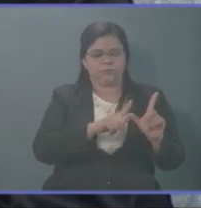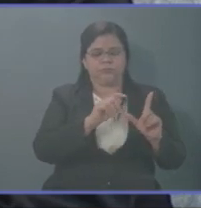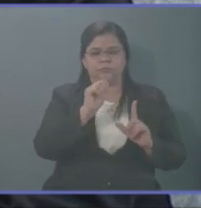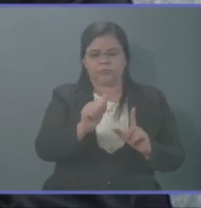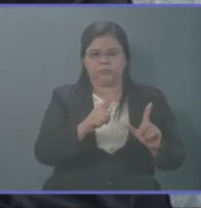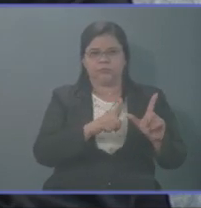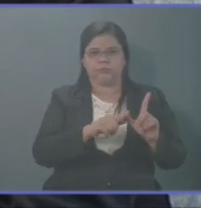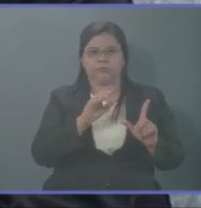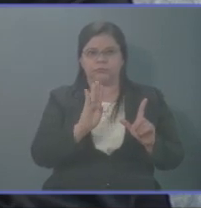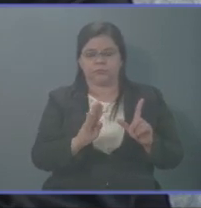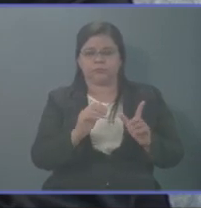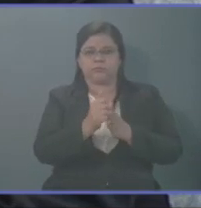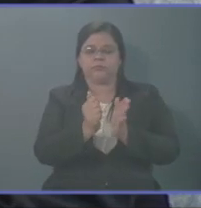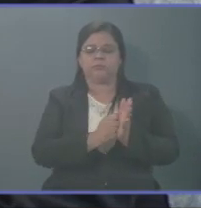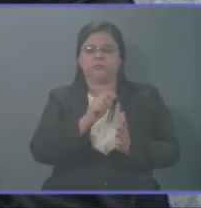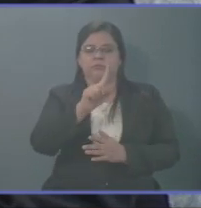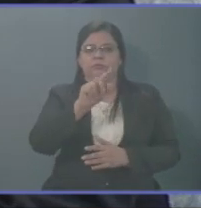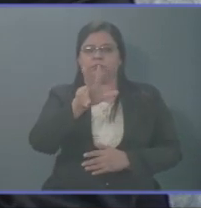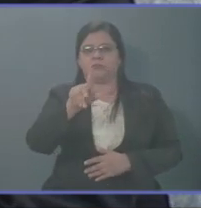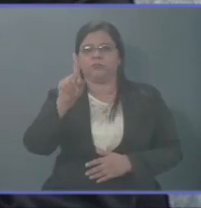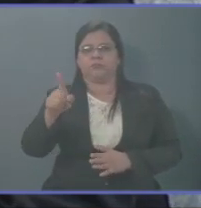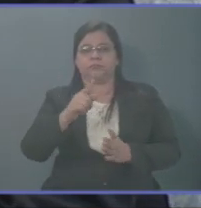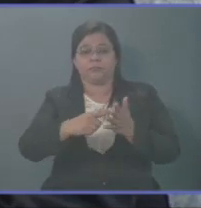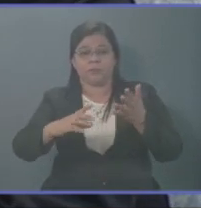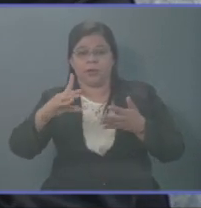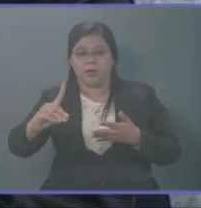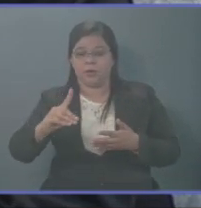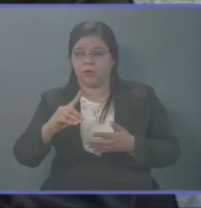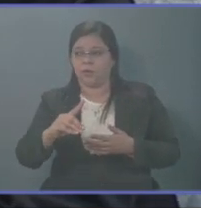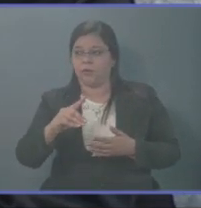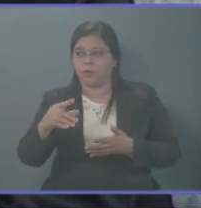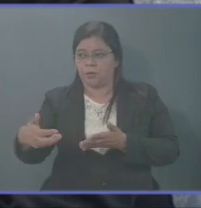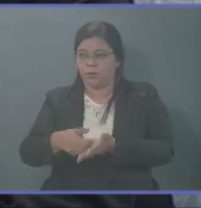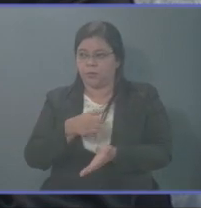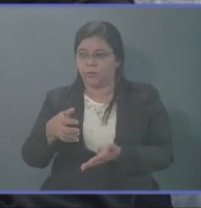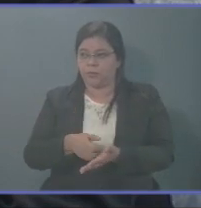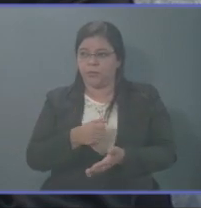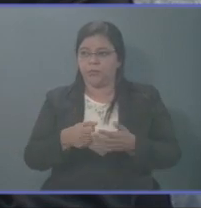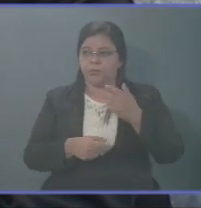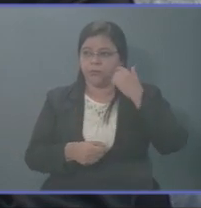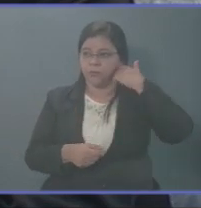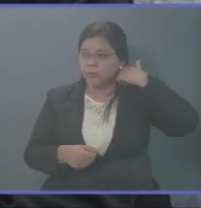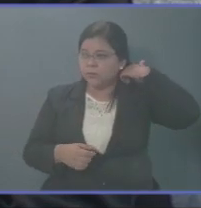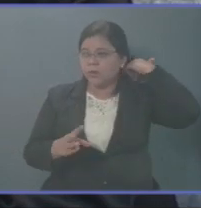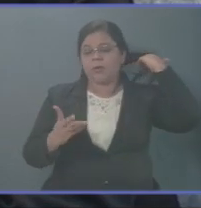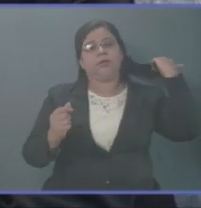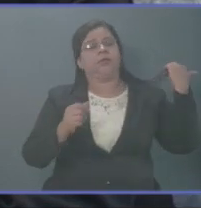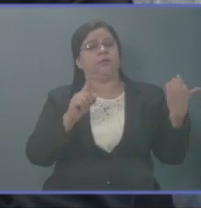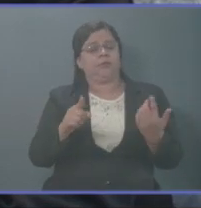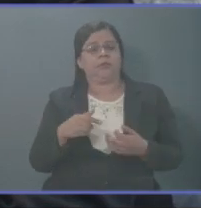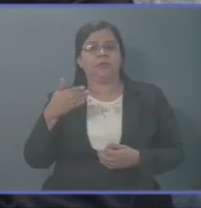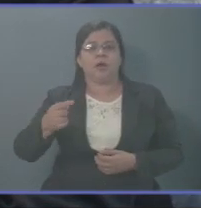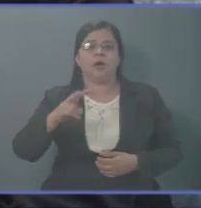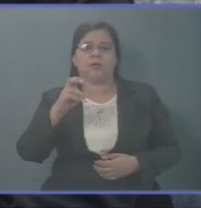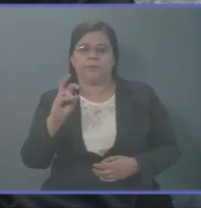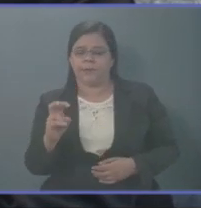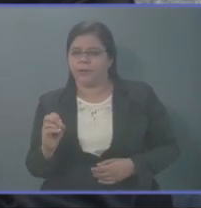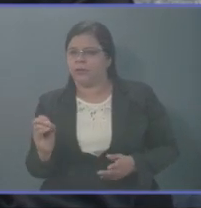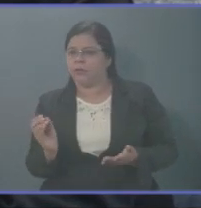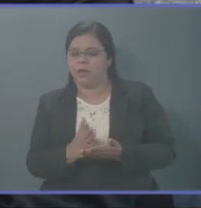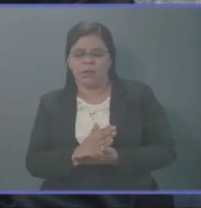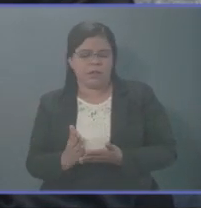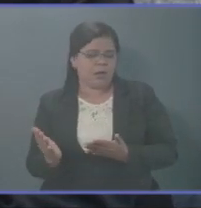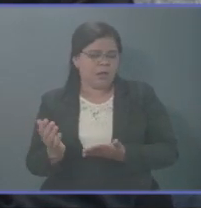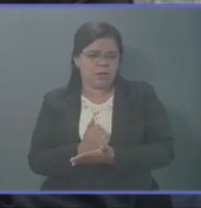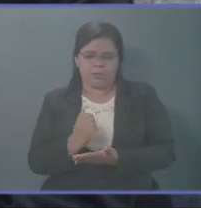artículo 131 del Código Tributario hasta el día 31 de julio de 2020, lo cual no causará